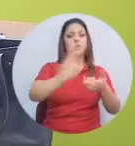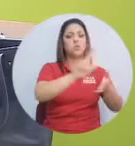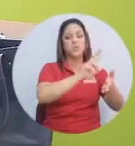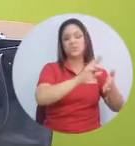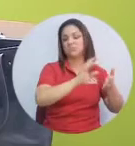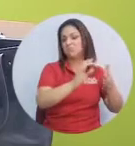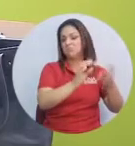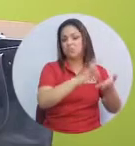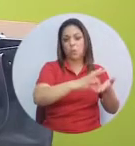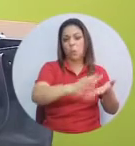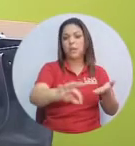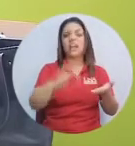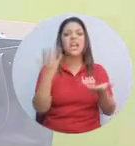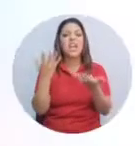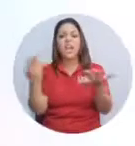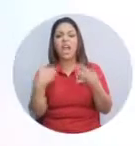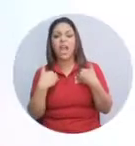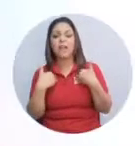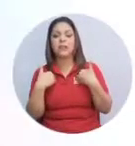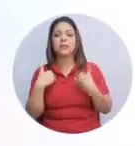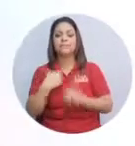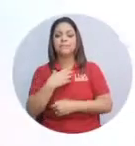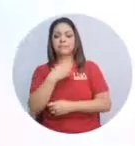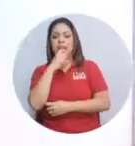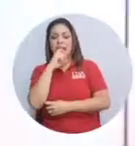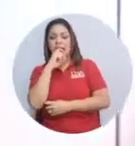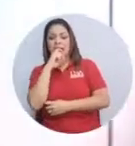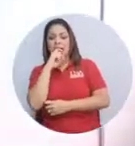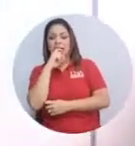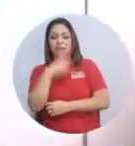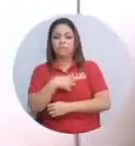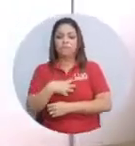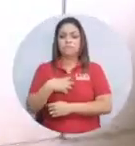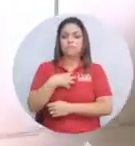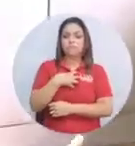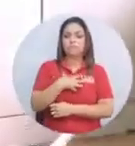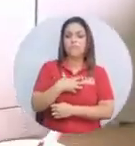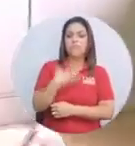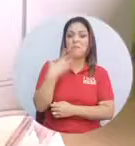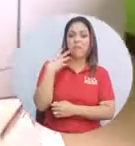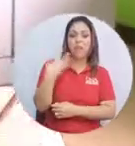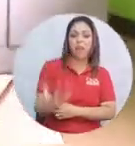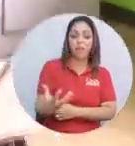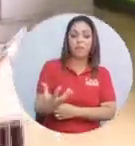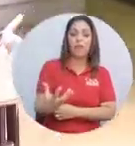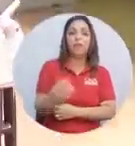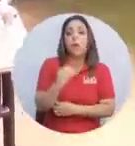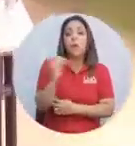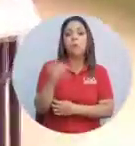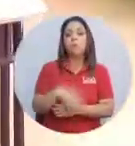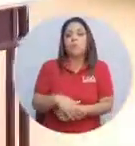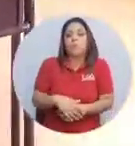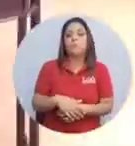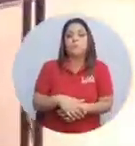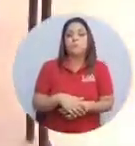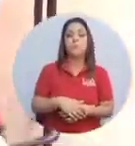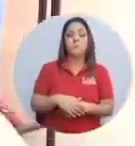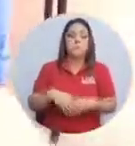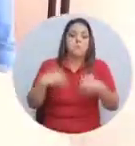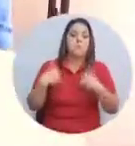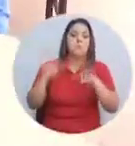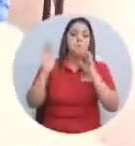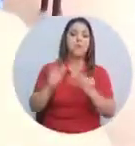por celos, por envidia, porque me cae mal o porque me dio la gana. Eso lo dijeron